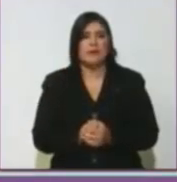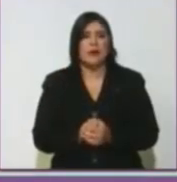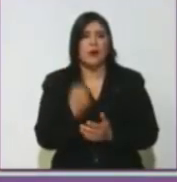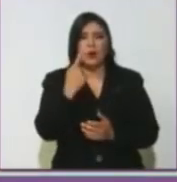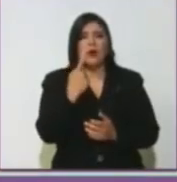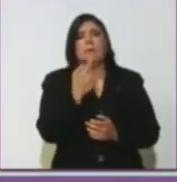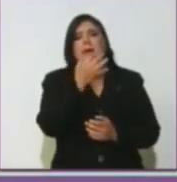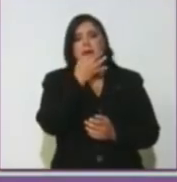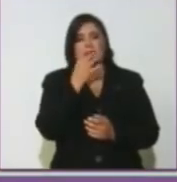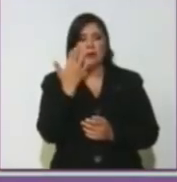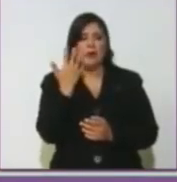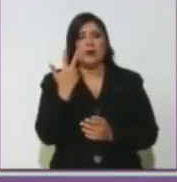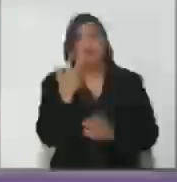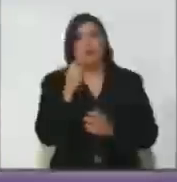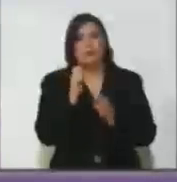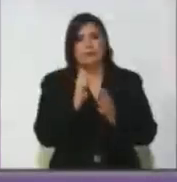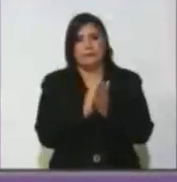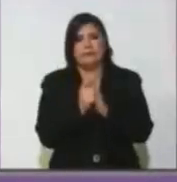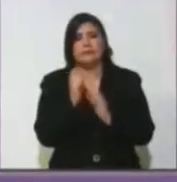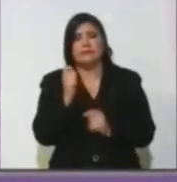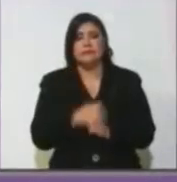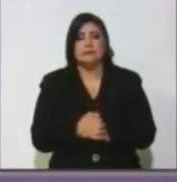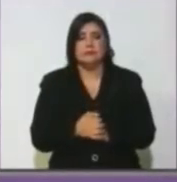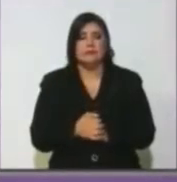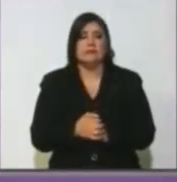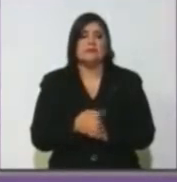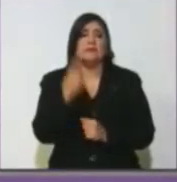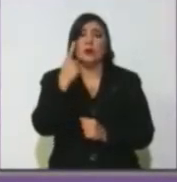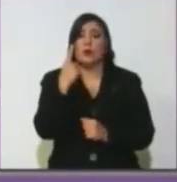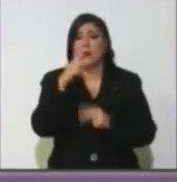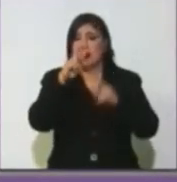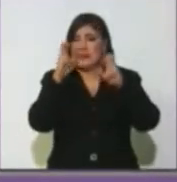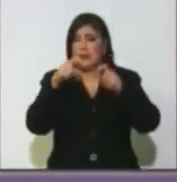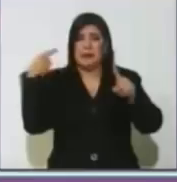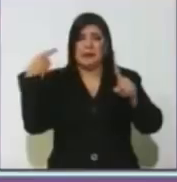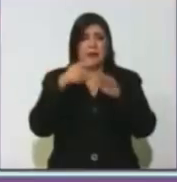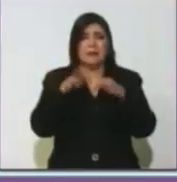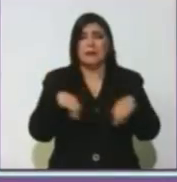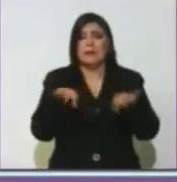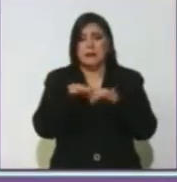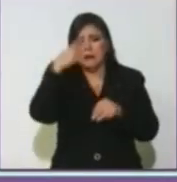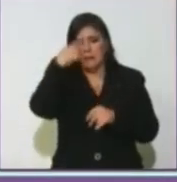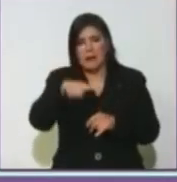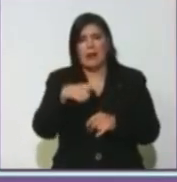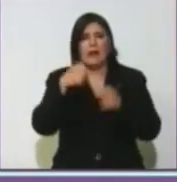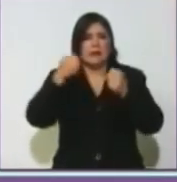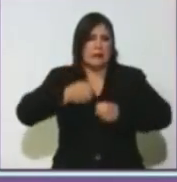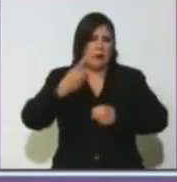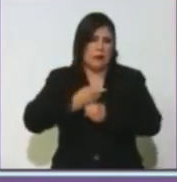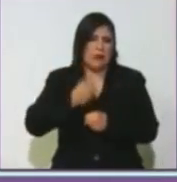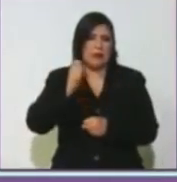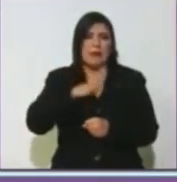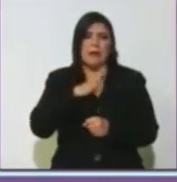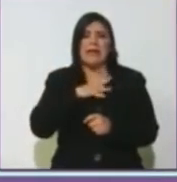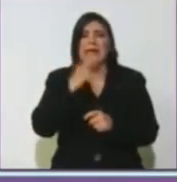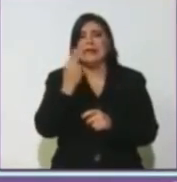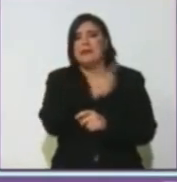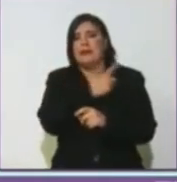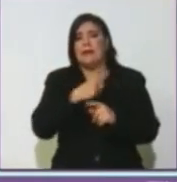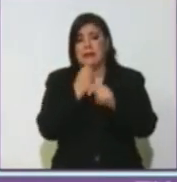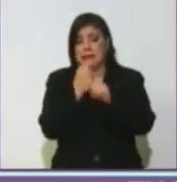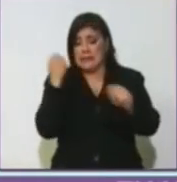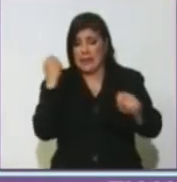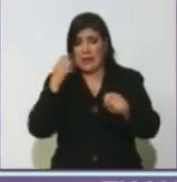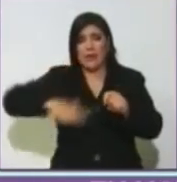58 segundos de tiempo a un lado delante mariana en uno de los temas fundamentales en términos de seguridad es el transporte público que no sólo como lo